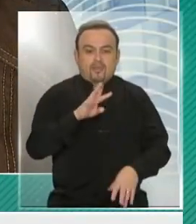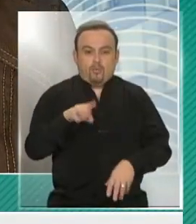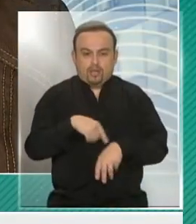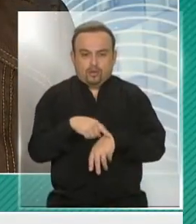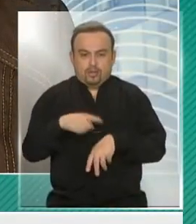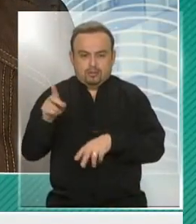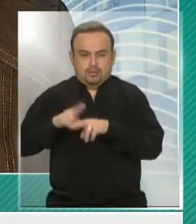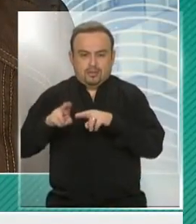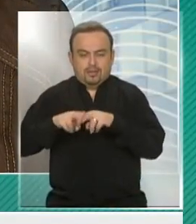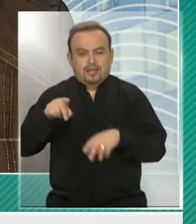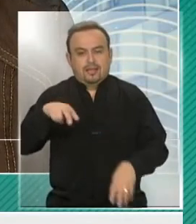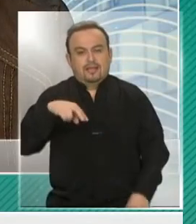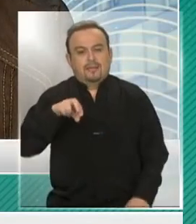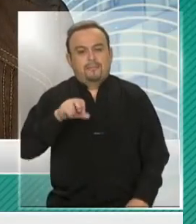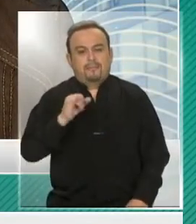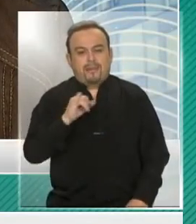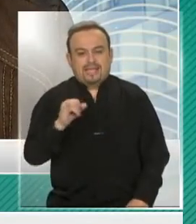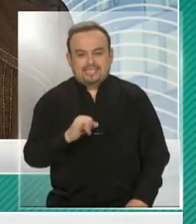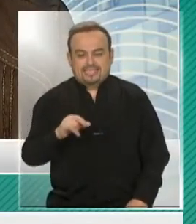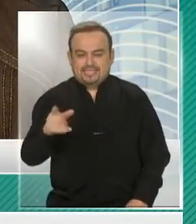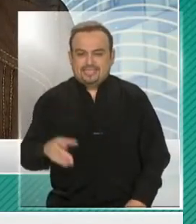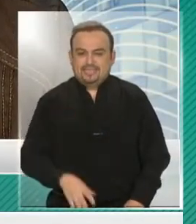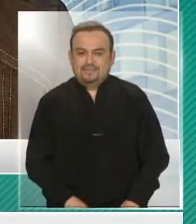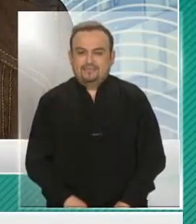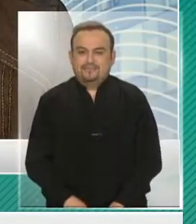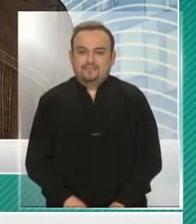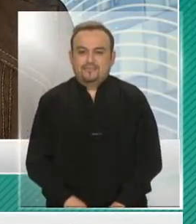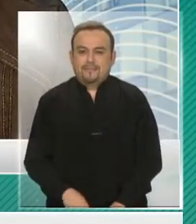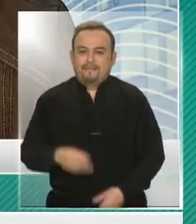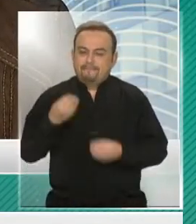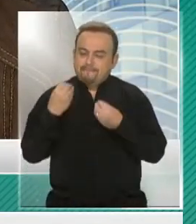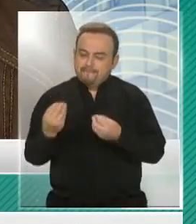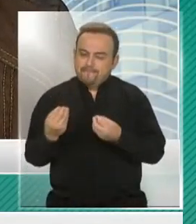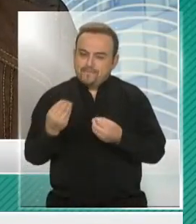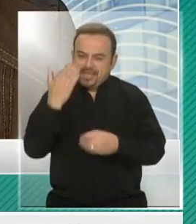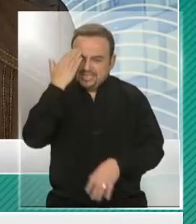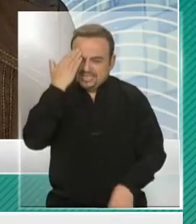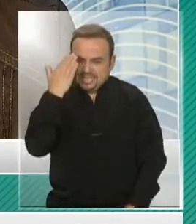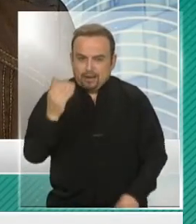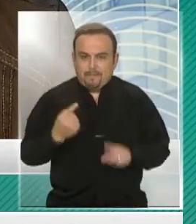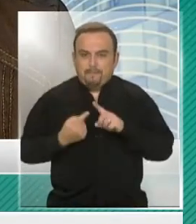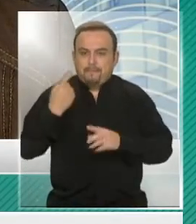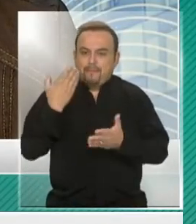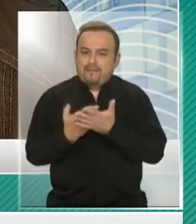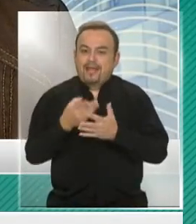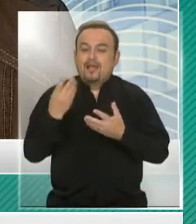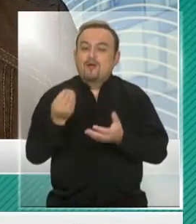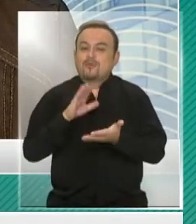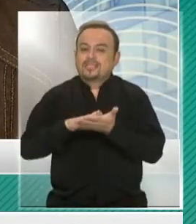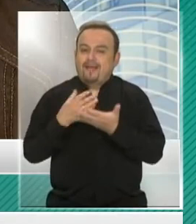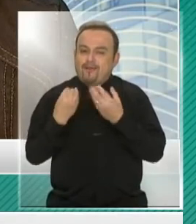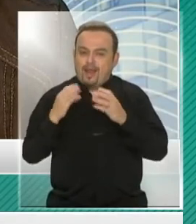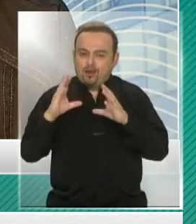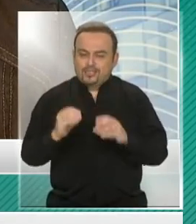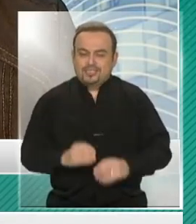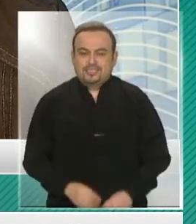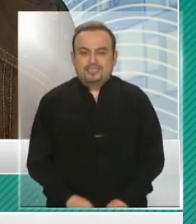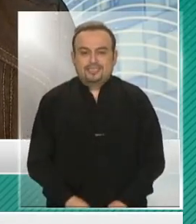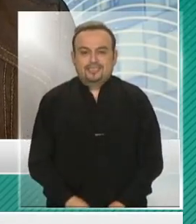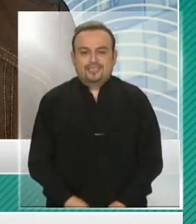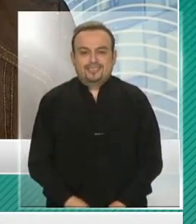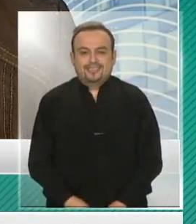hablar de esto junto a nuestra corresponsal para gonzález a quien tengo el placer de poder saludar por primera vez cómo estás paz buenas noches